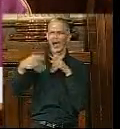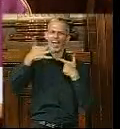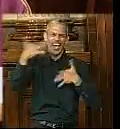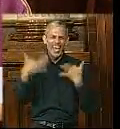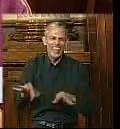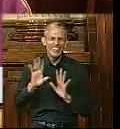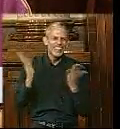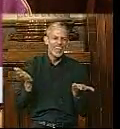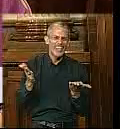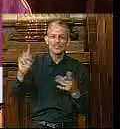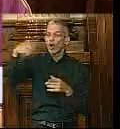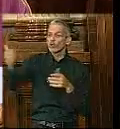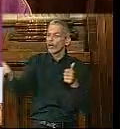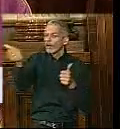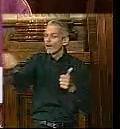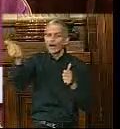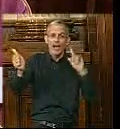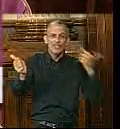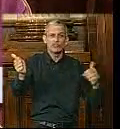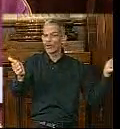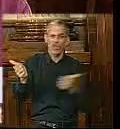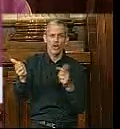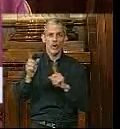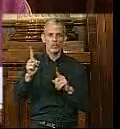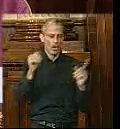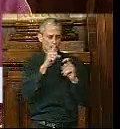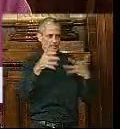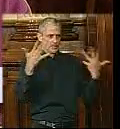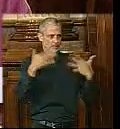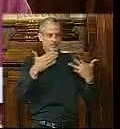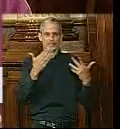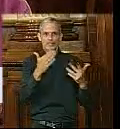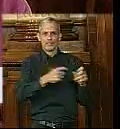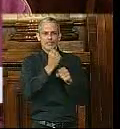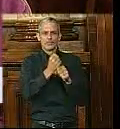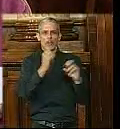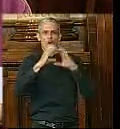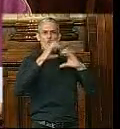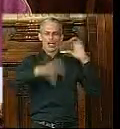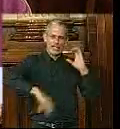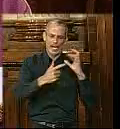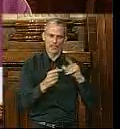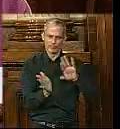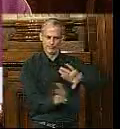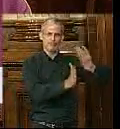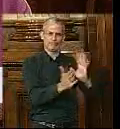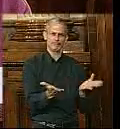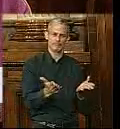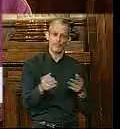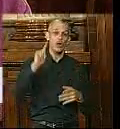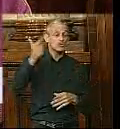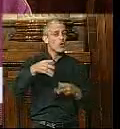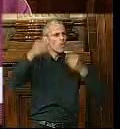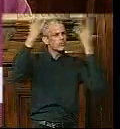Entonces llegan antes los demás. Lo mismo pasa en educación, digamos, en educación también los sordos muchas veces